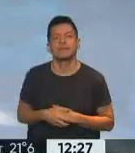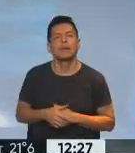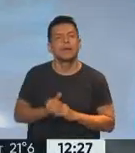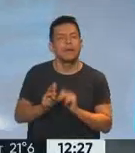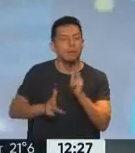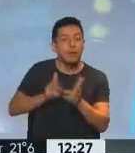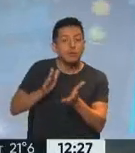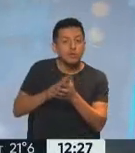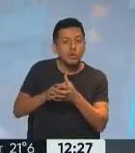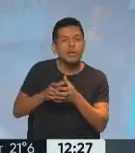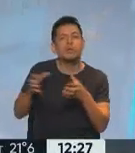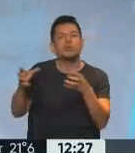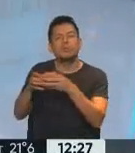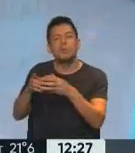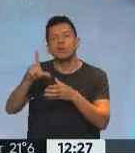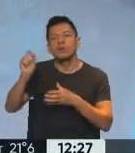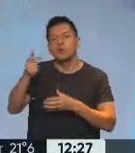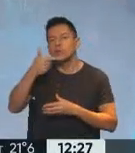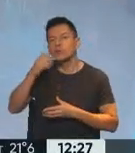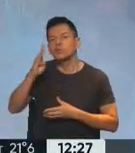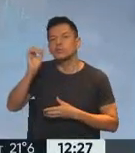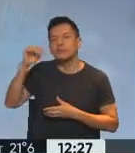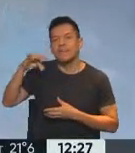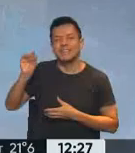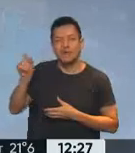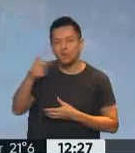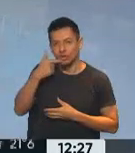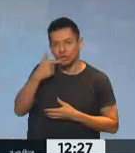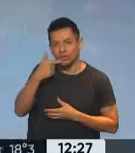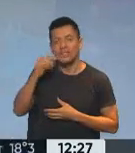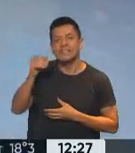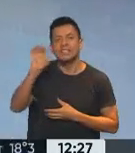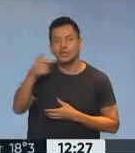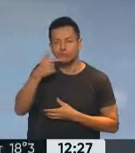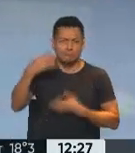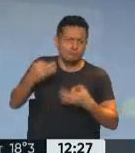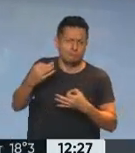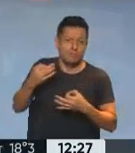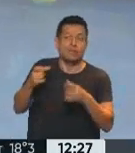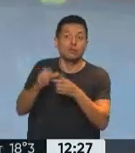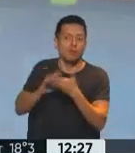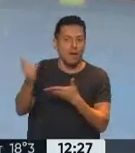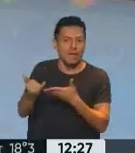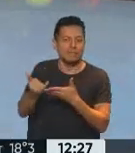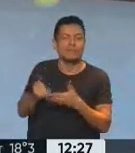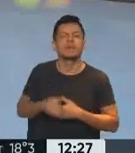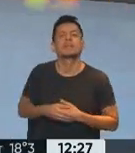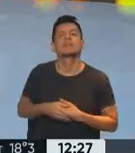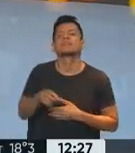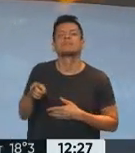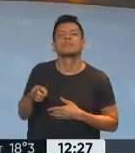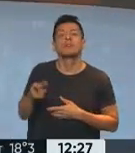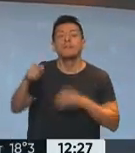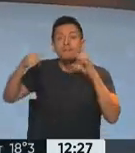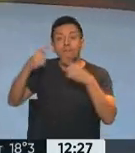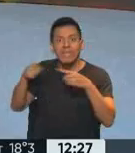Hablamos de Los Vándalos Chinos, esa muy buena banda indie surgida en Bécar que tiene nuevo disco, se llama El Big Blue, y que llega con el video